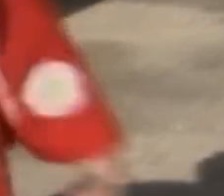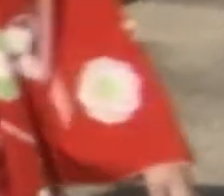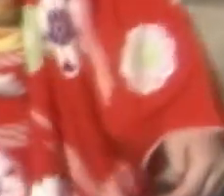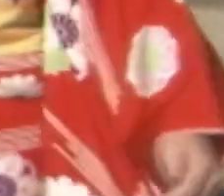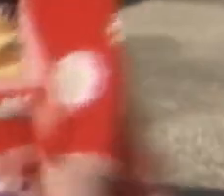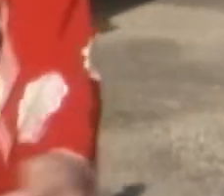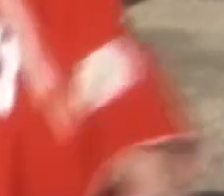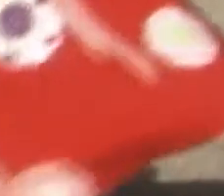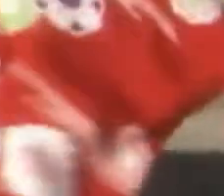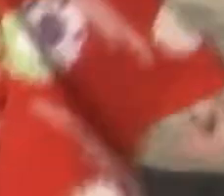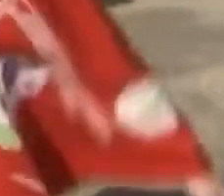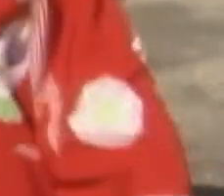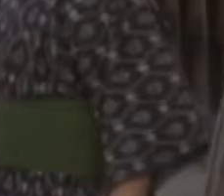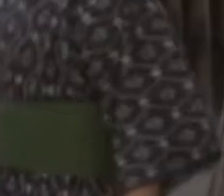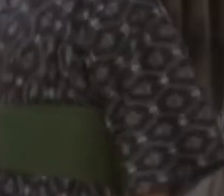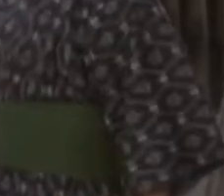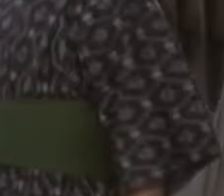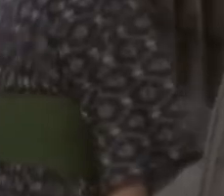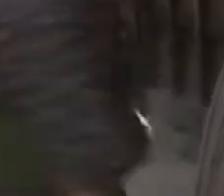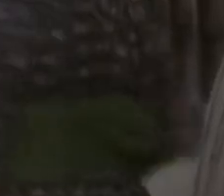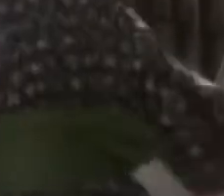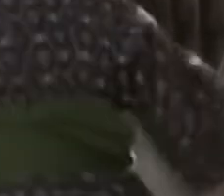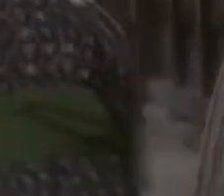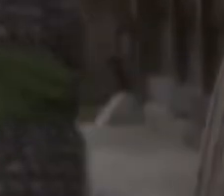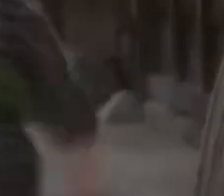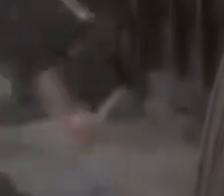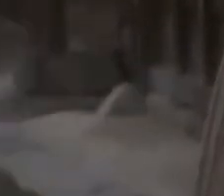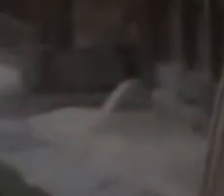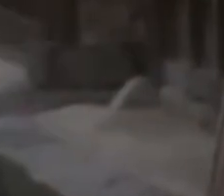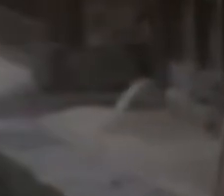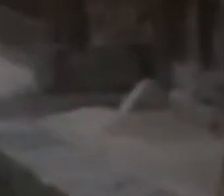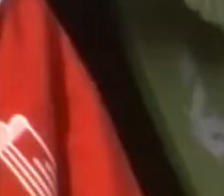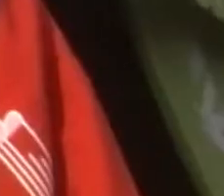¡Ahí viene Asa! ¡Ahí viene Asa! ¡Ahí viene Asa!